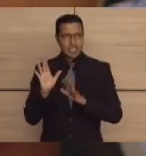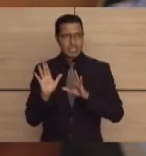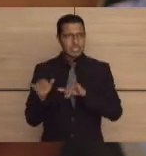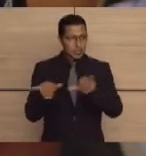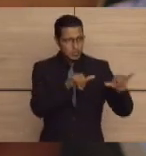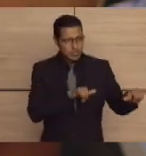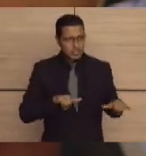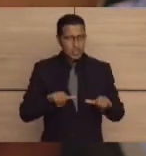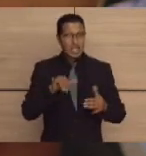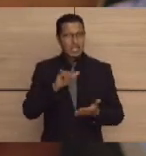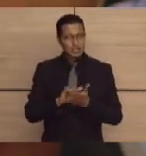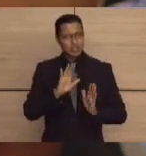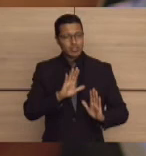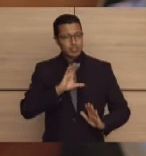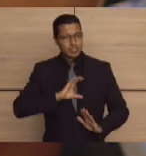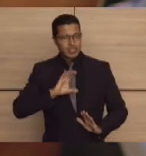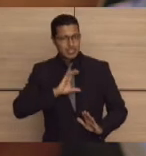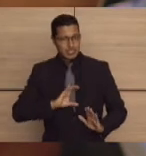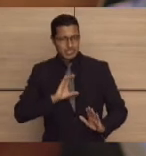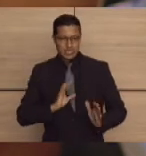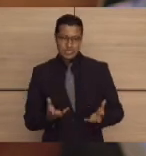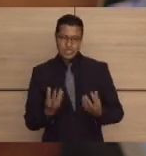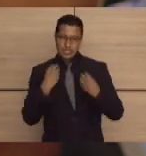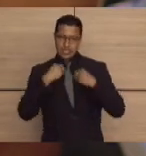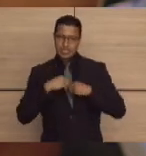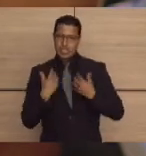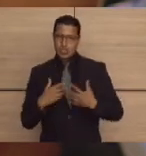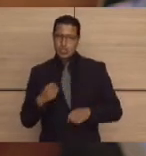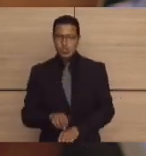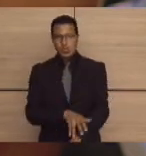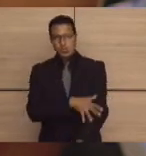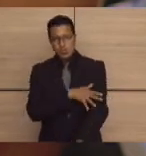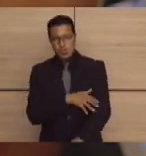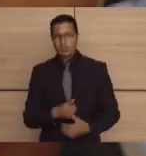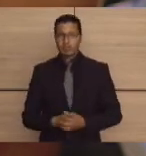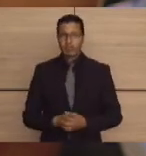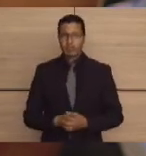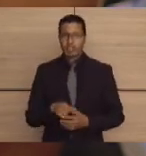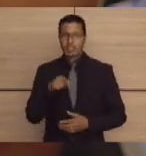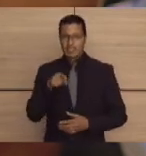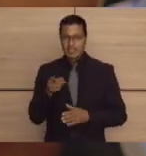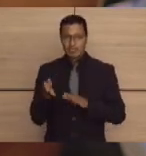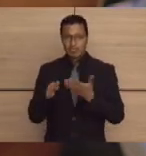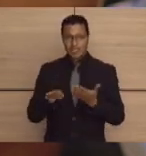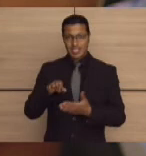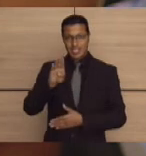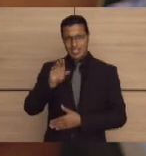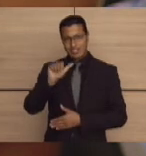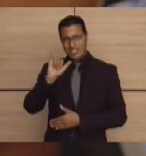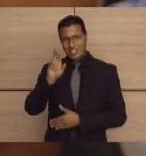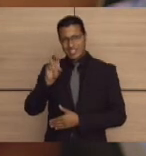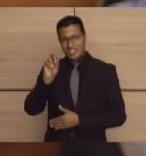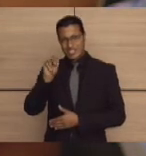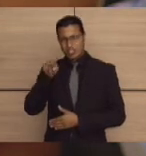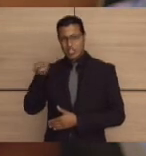que caracterizaron el gran movimiento romántico mundial. Y entonces la muerte de Byron en Missolonghi para Bertrand